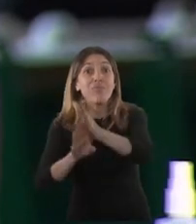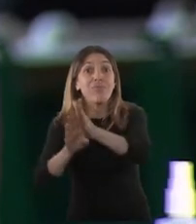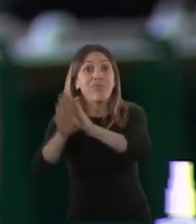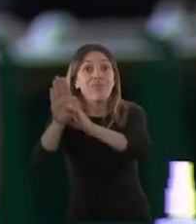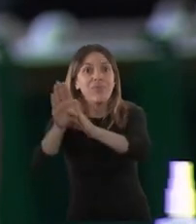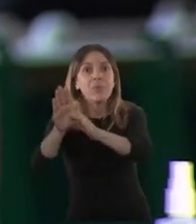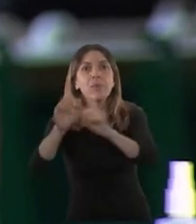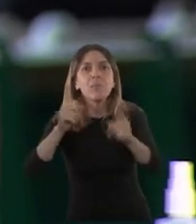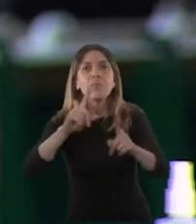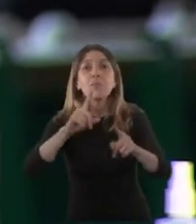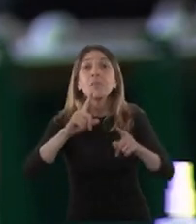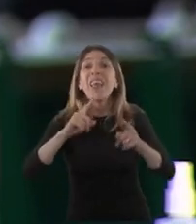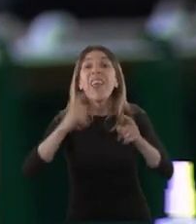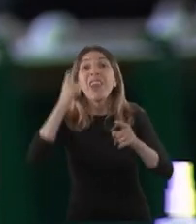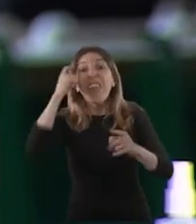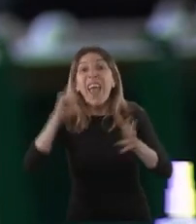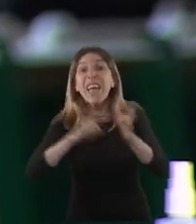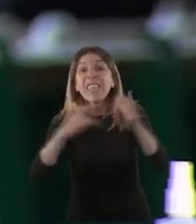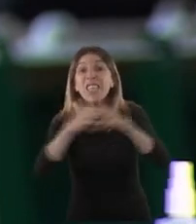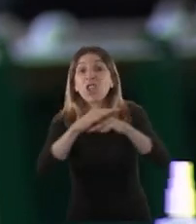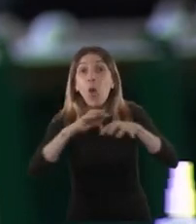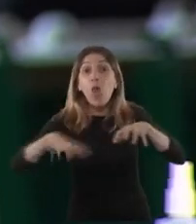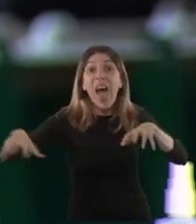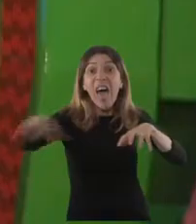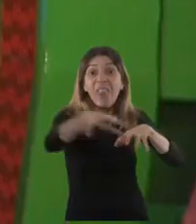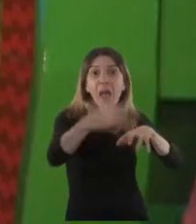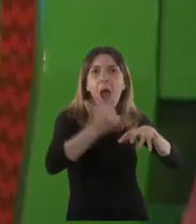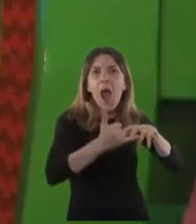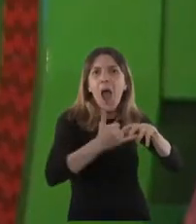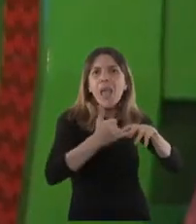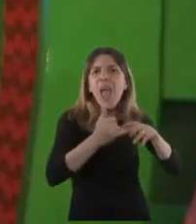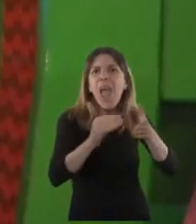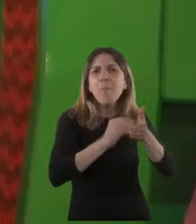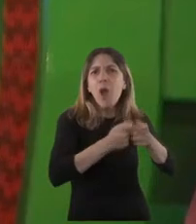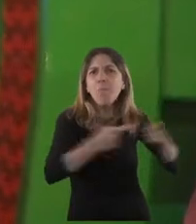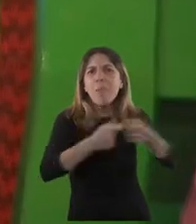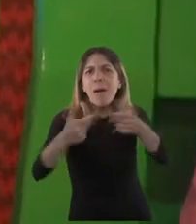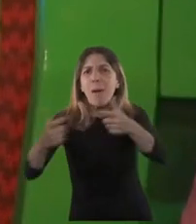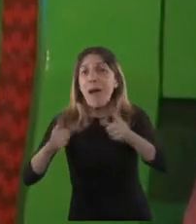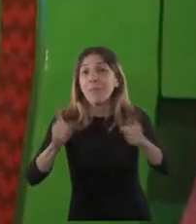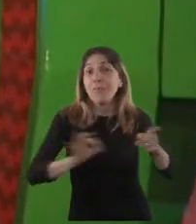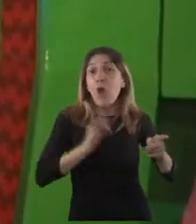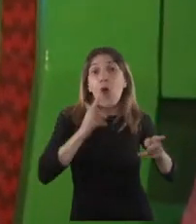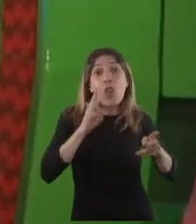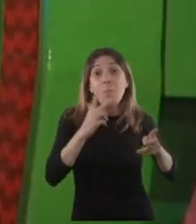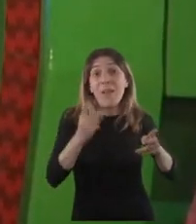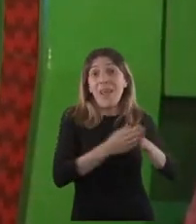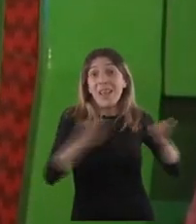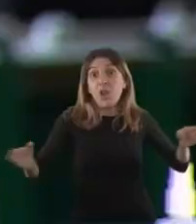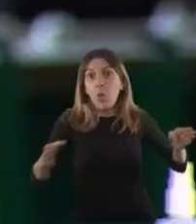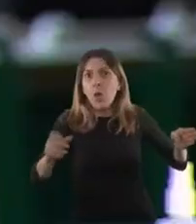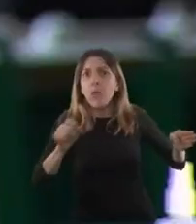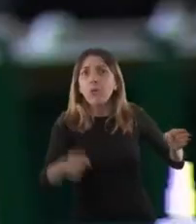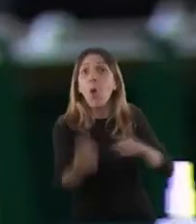10 ciudades de más crecimiento del empleo de todo el país en 2021, bueno, eso no es